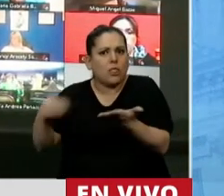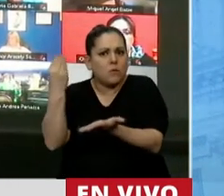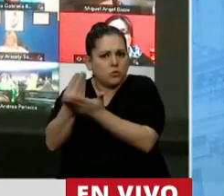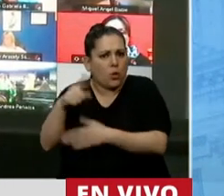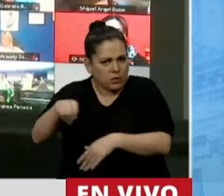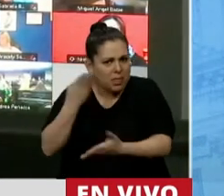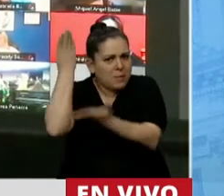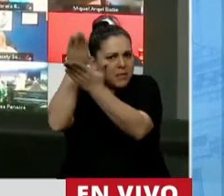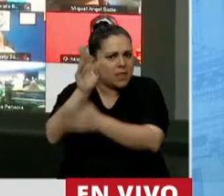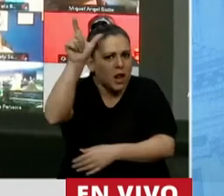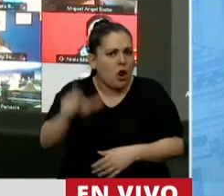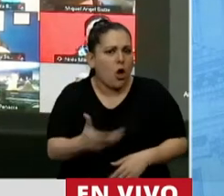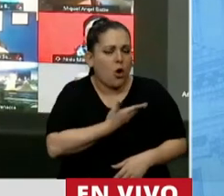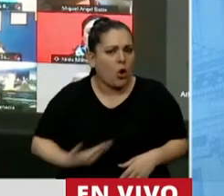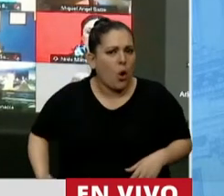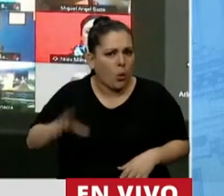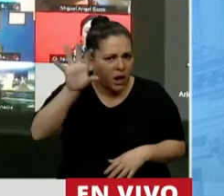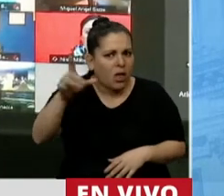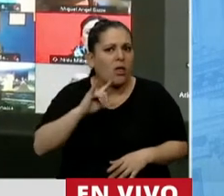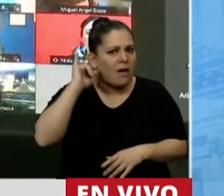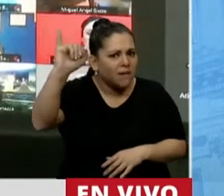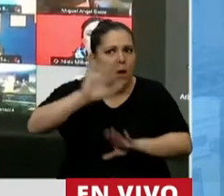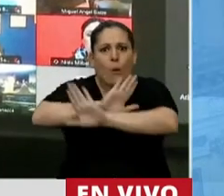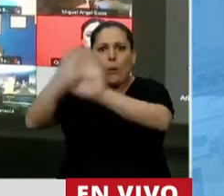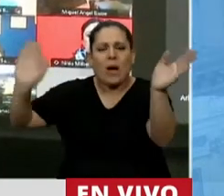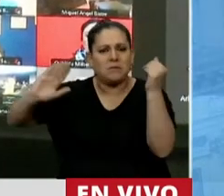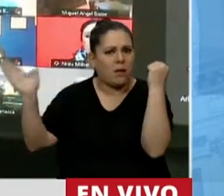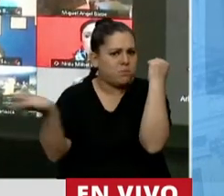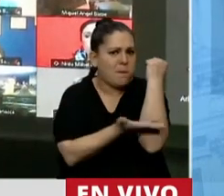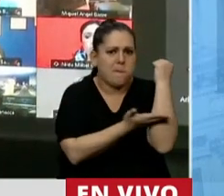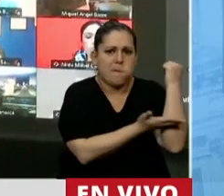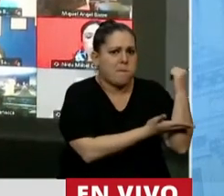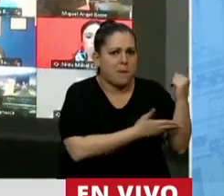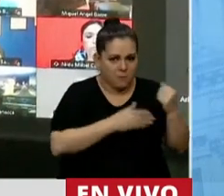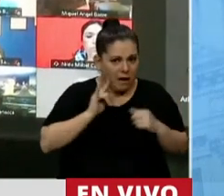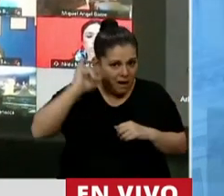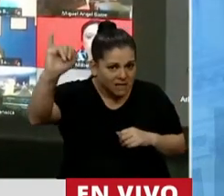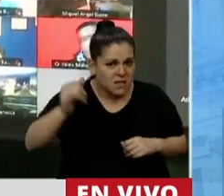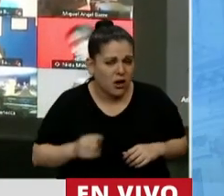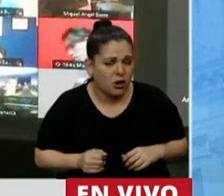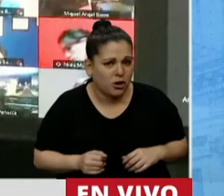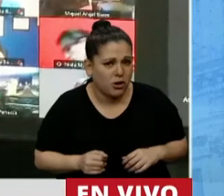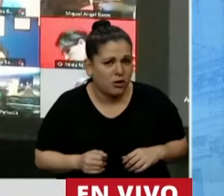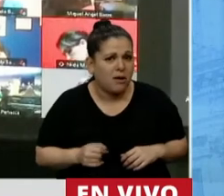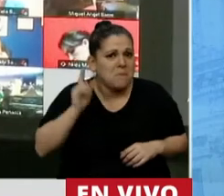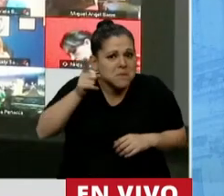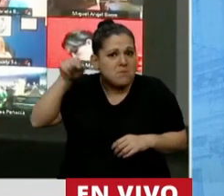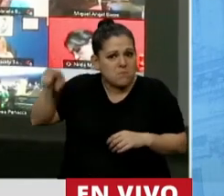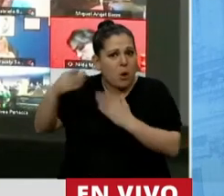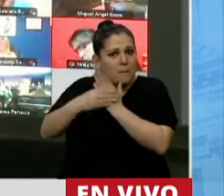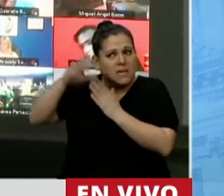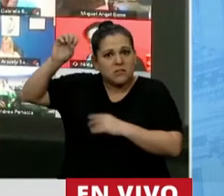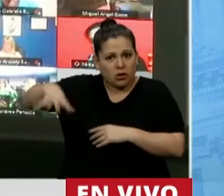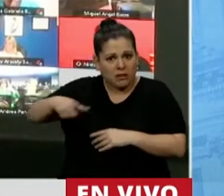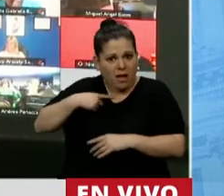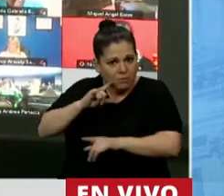gobernadores para que paren ese ecocidio? ¿Qué han hecho, qué ha hecho el señor ministro que estuvo acá para hacer uso de las facultades que le da la